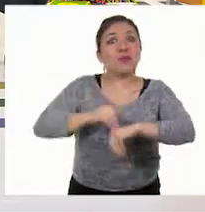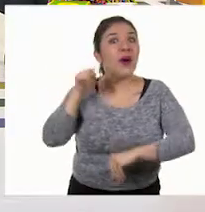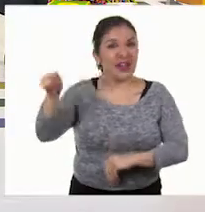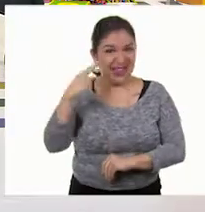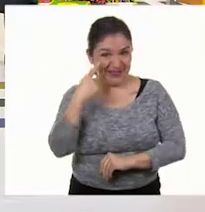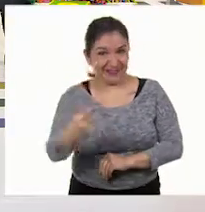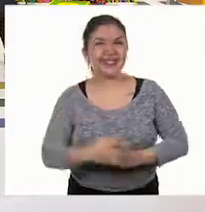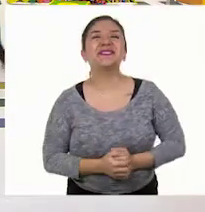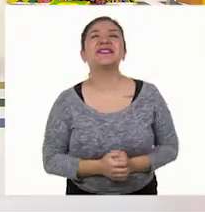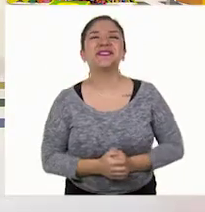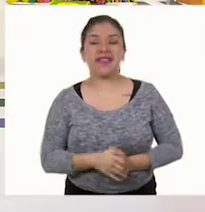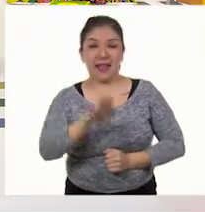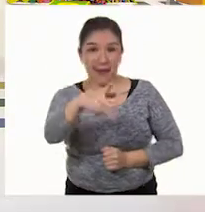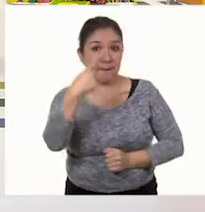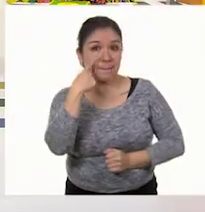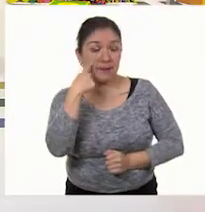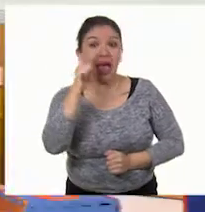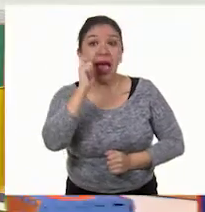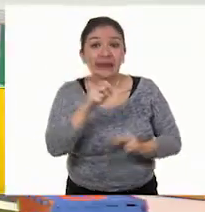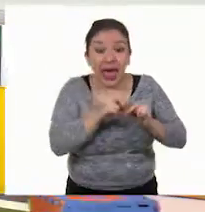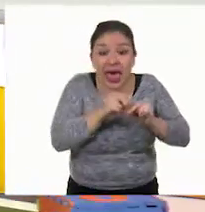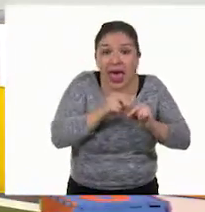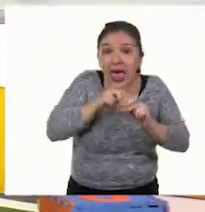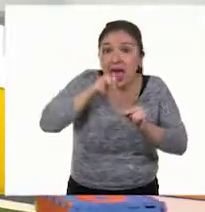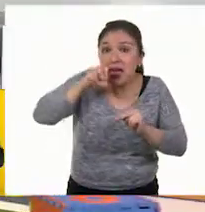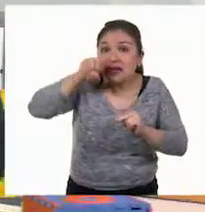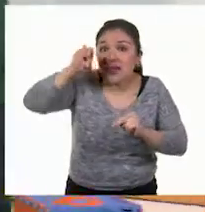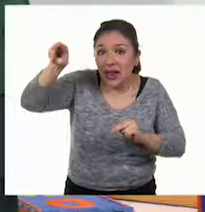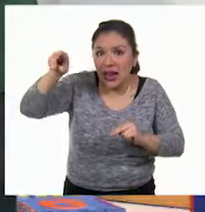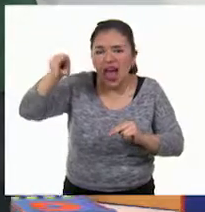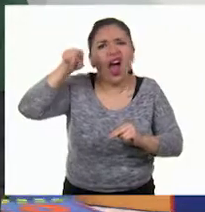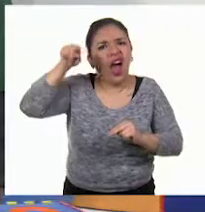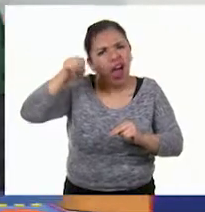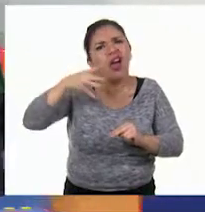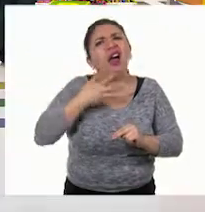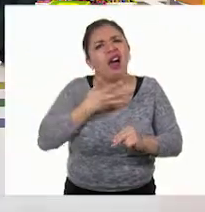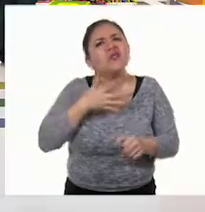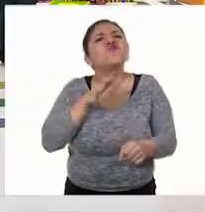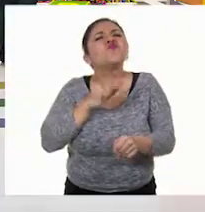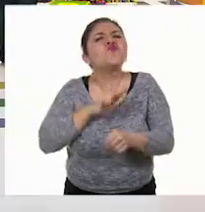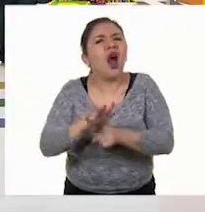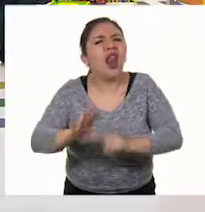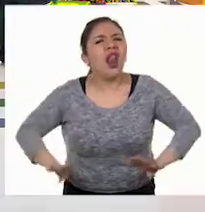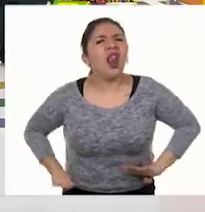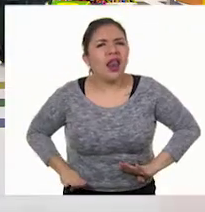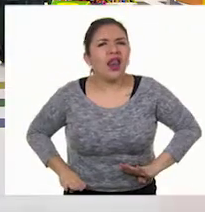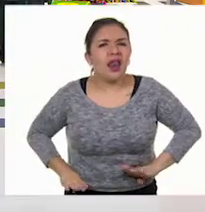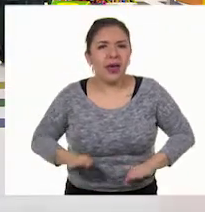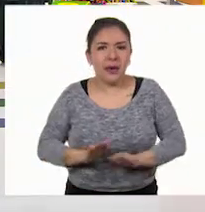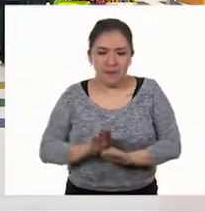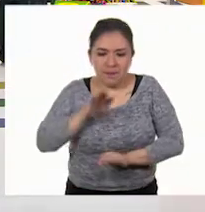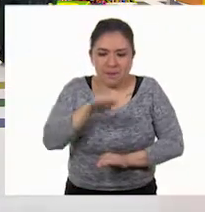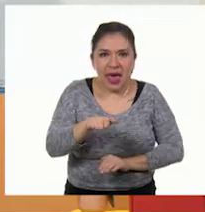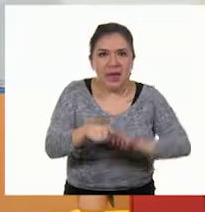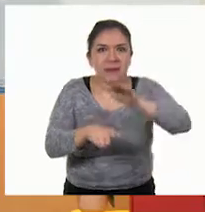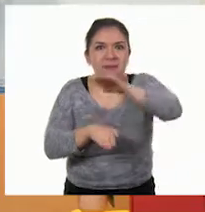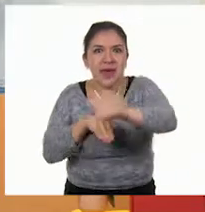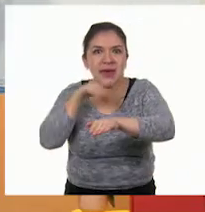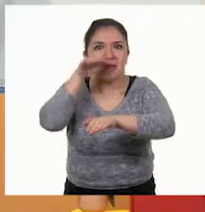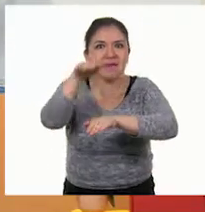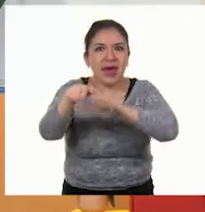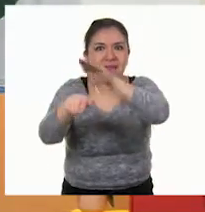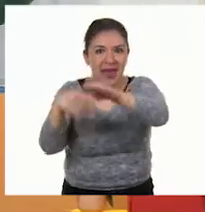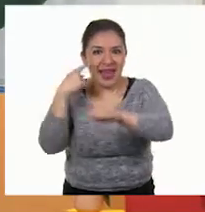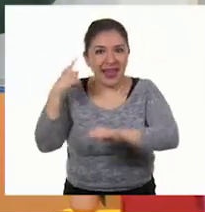¿va? Muy bien, muy bien. Fíjate, como es una escalera, una escalera tiene, pues, peldaños